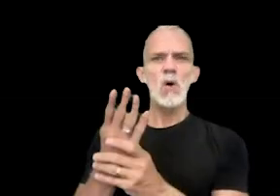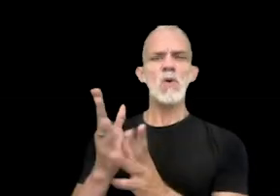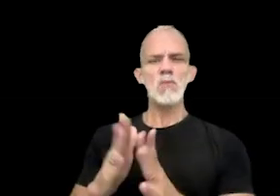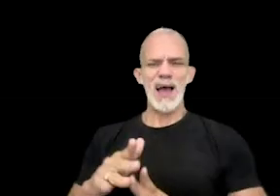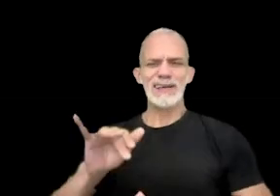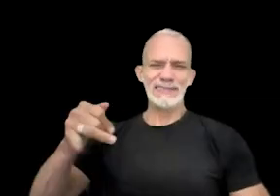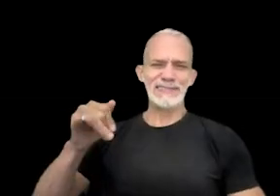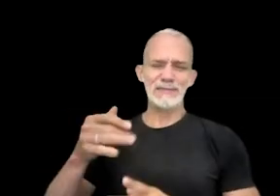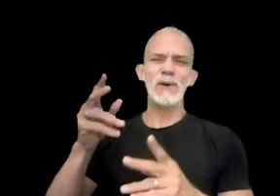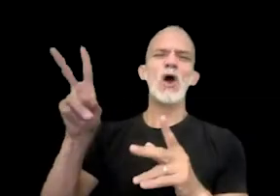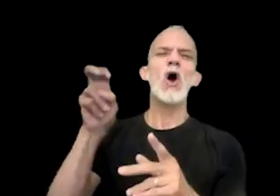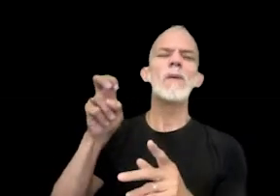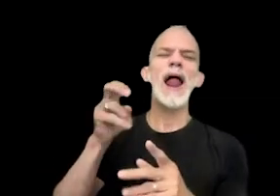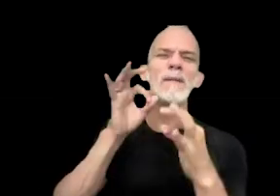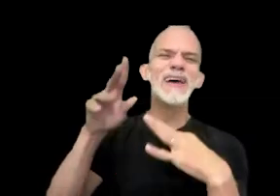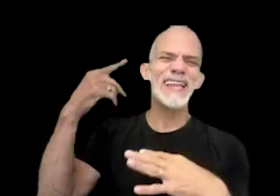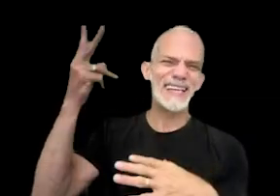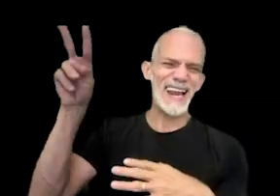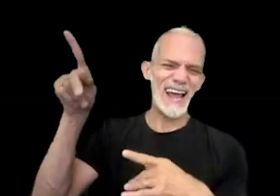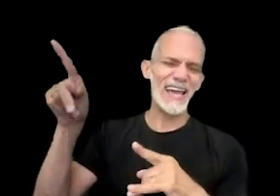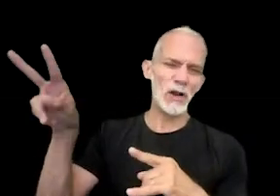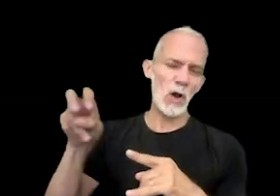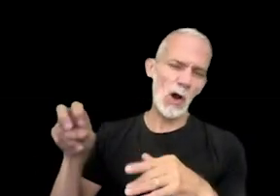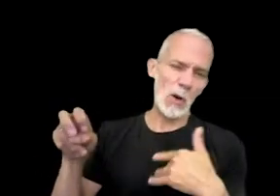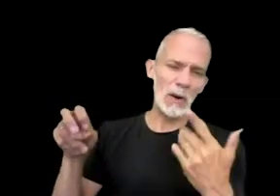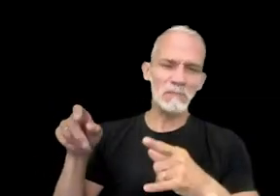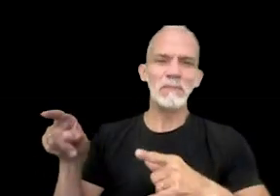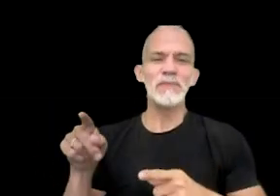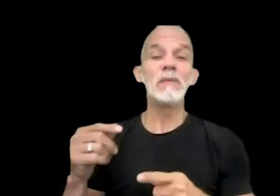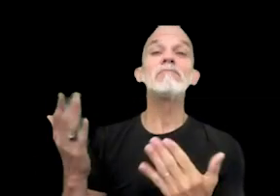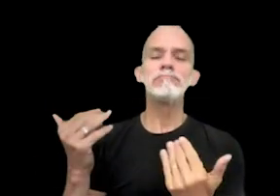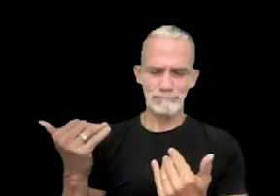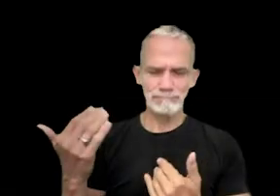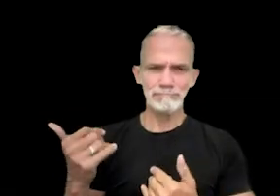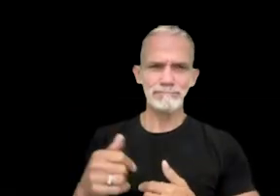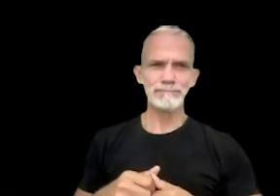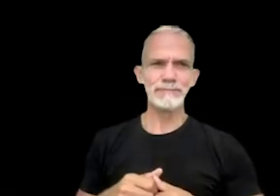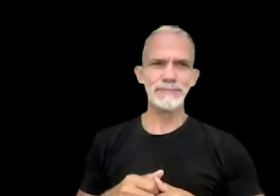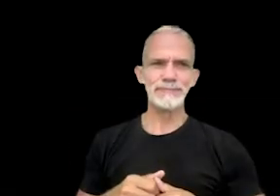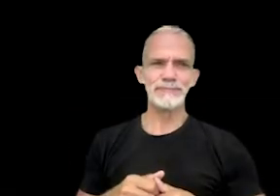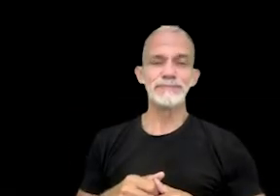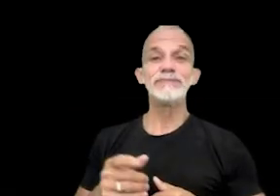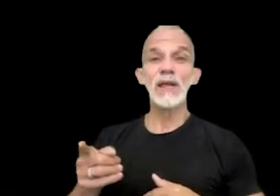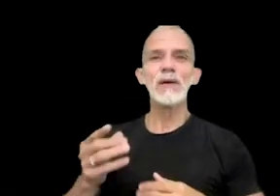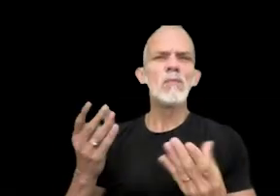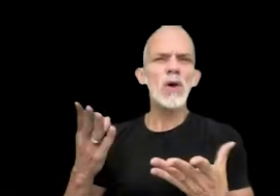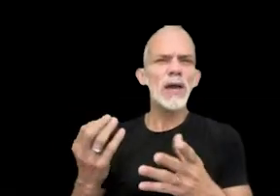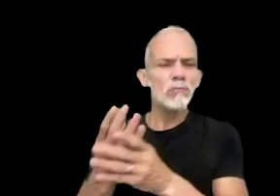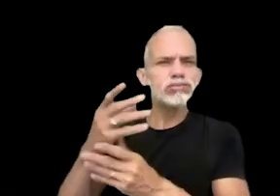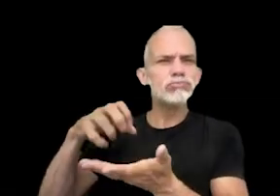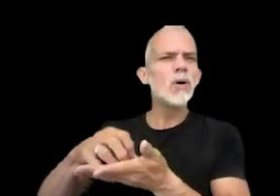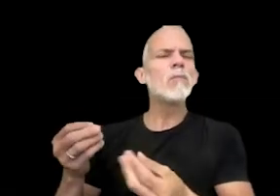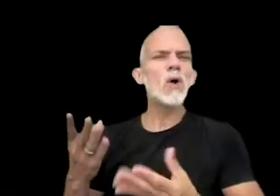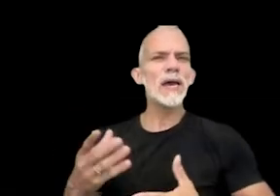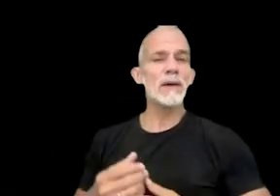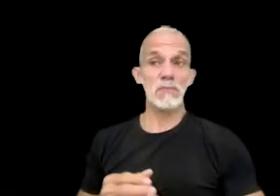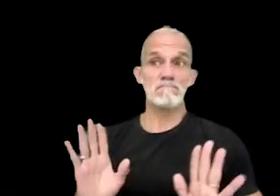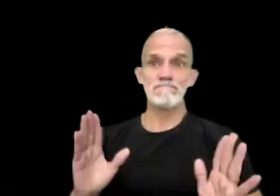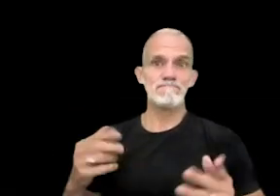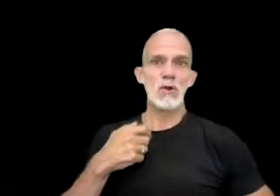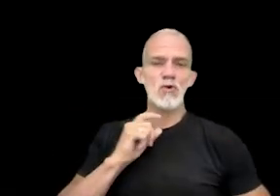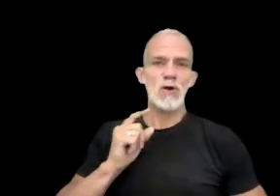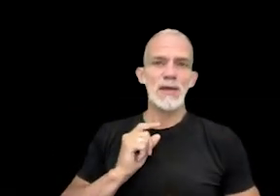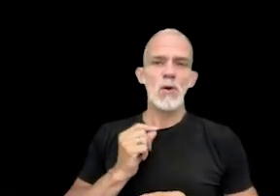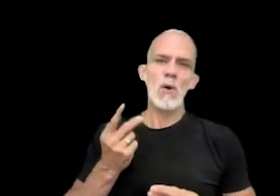las rentas del exterior. Bueno, a ver, contame, ¿por qué te la hiciste? Porque no quiero liquidar